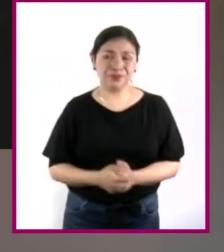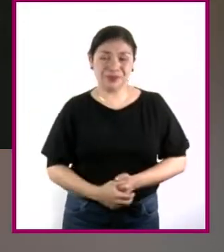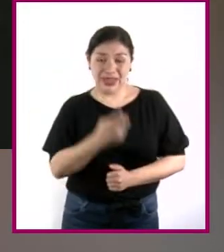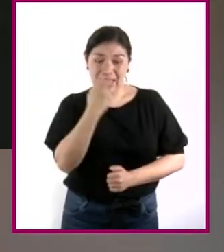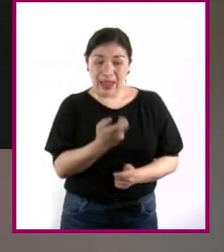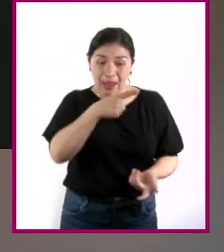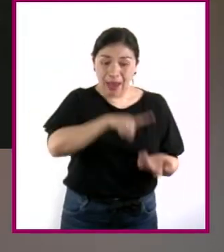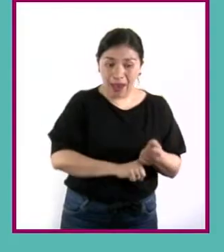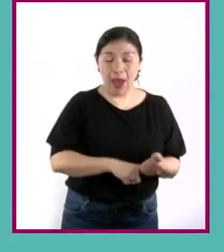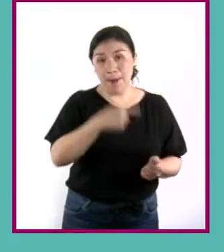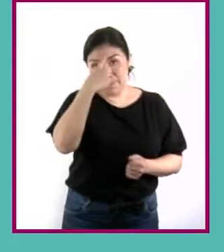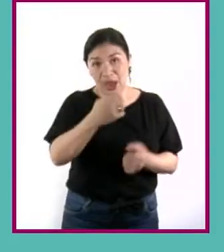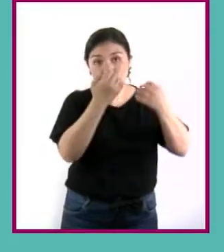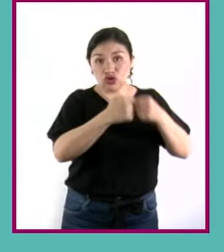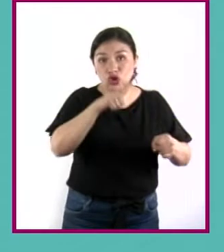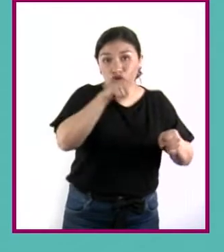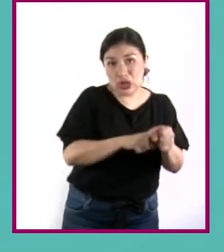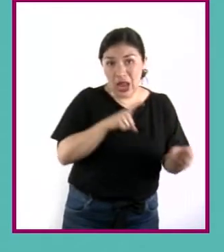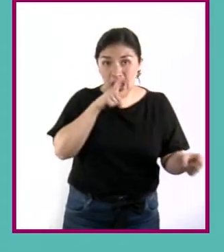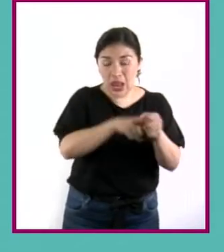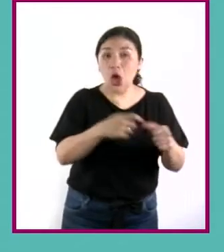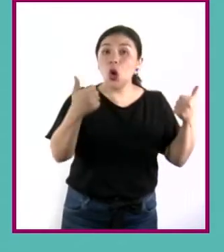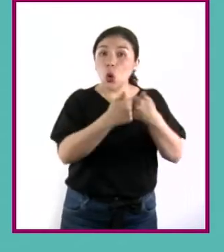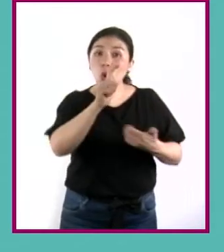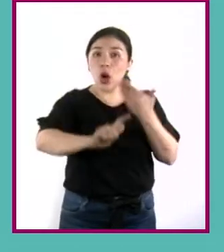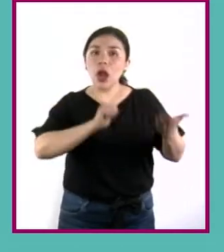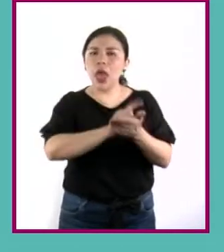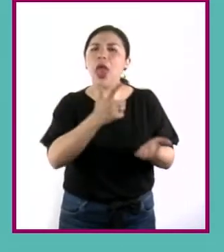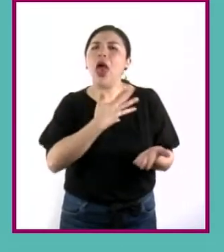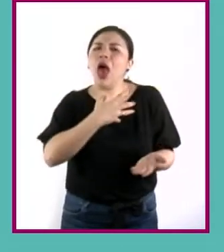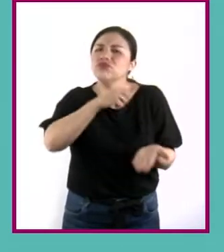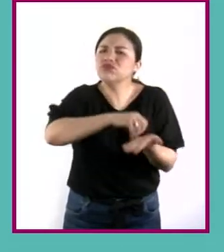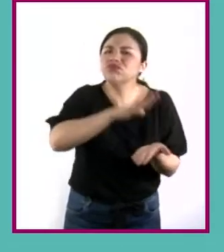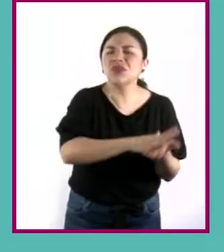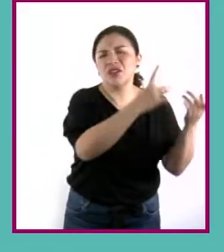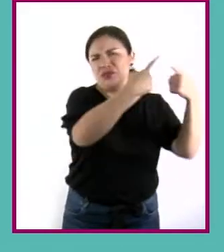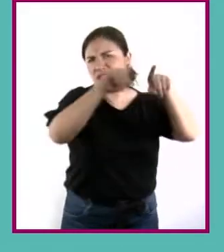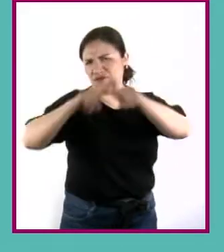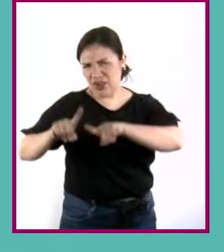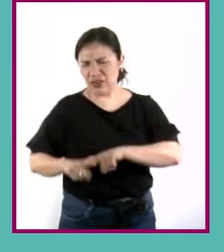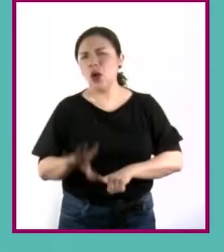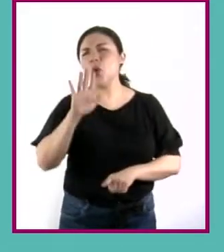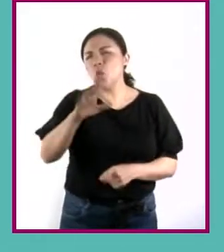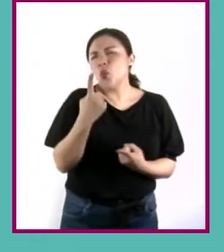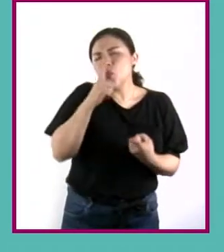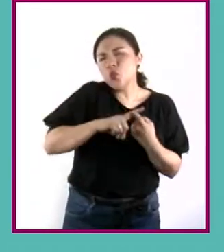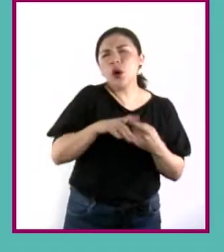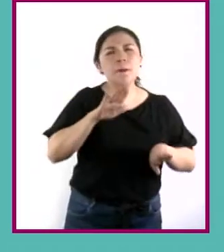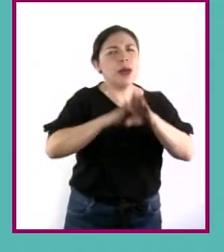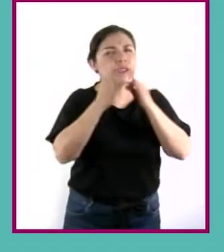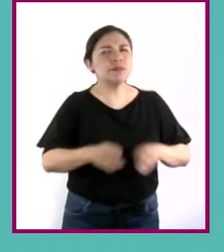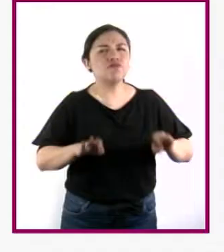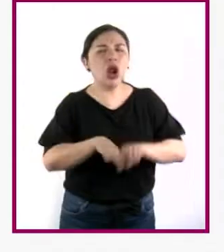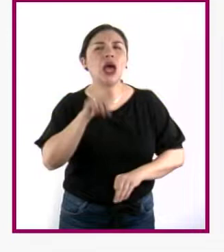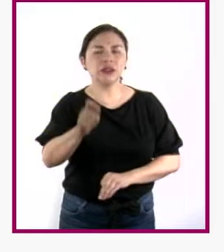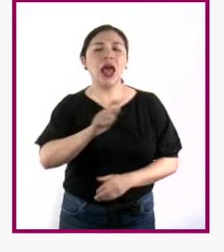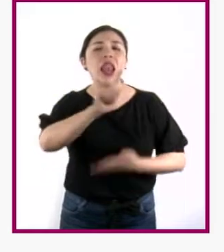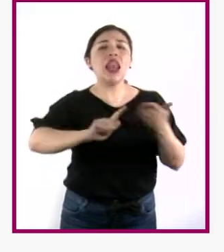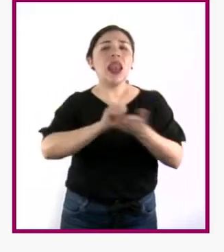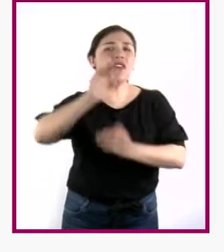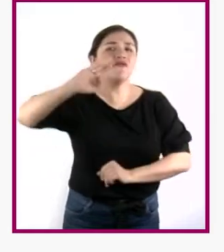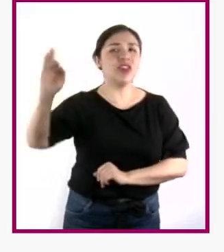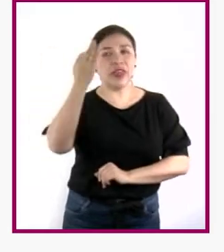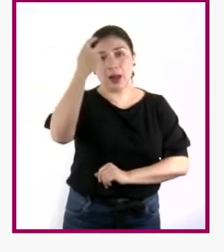dentro de las leyes está incluida en distintas. Una de las más importantes es la Ley Federal